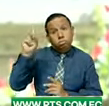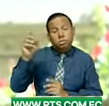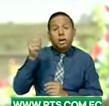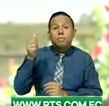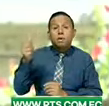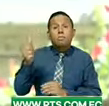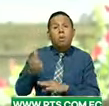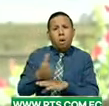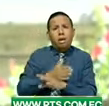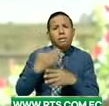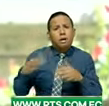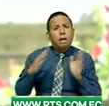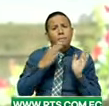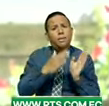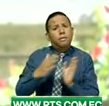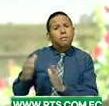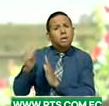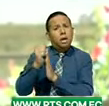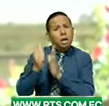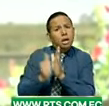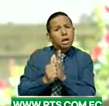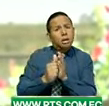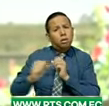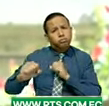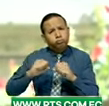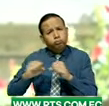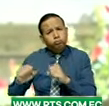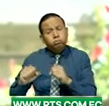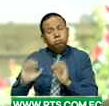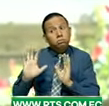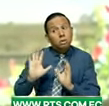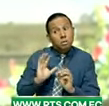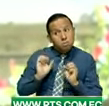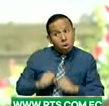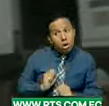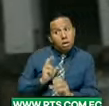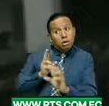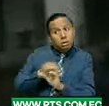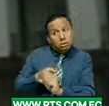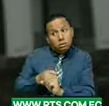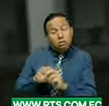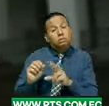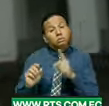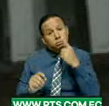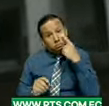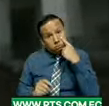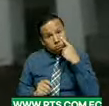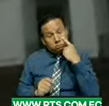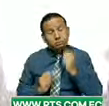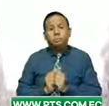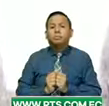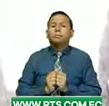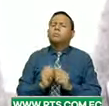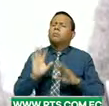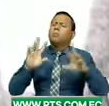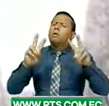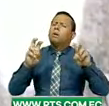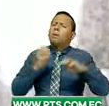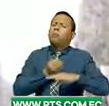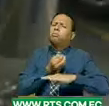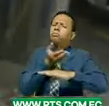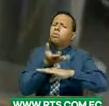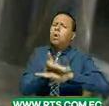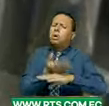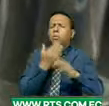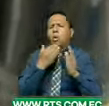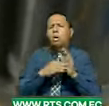de su agenda determine la fecha en la que se iniciaría este proceso. Explicó que entre los ejes propuestos estarían temas económicos,